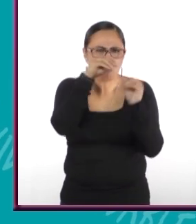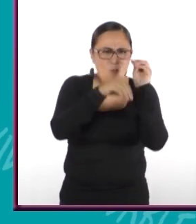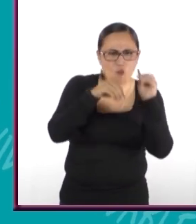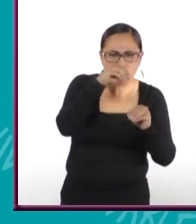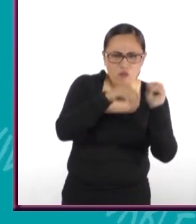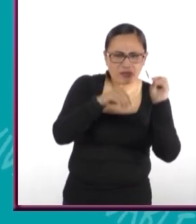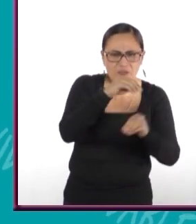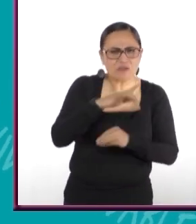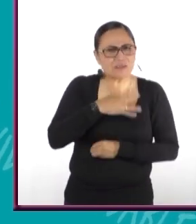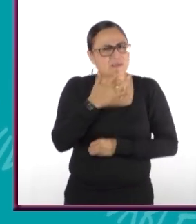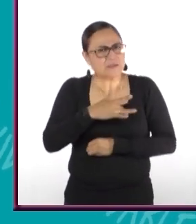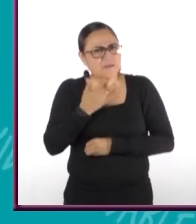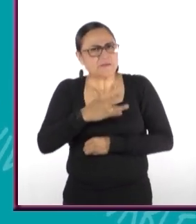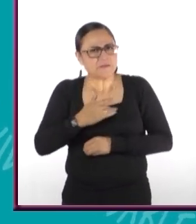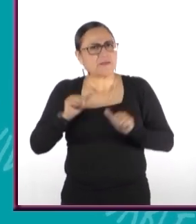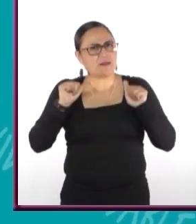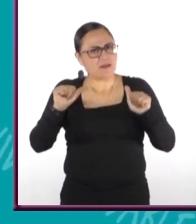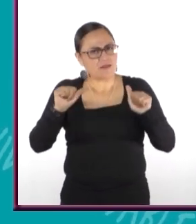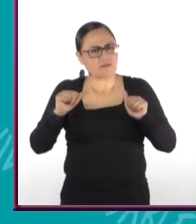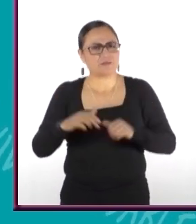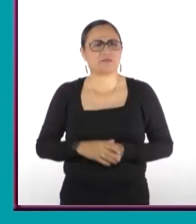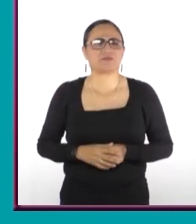te guste o te haga sentir cómodo.